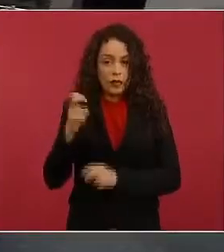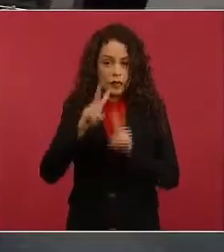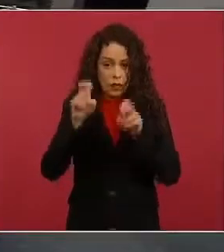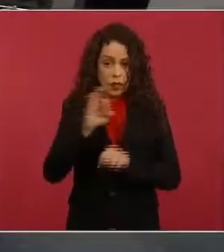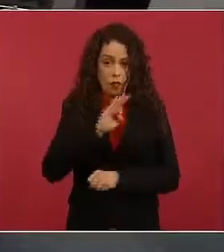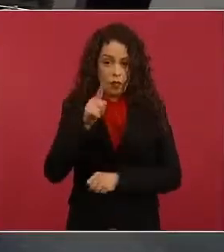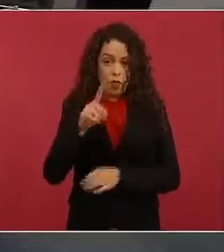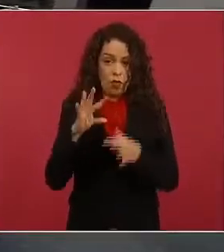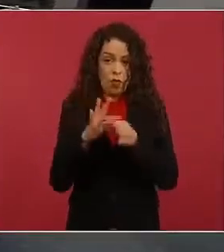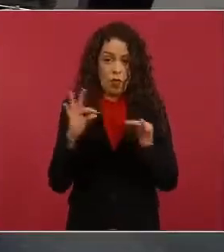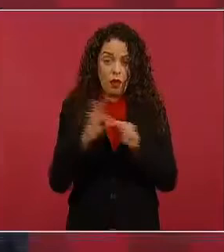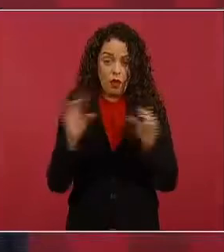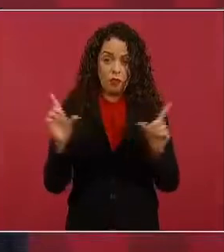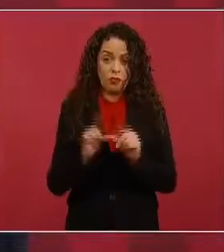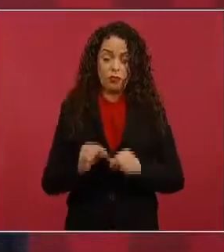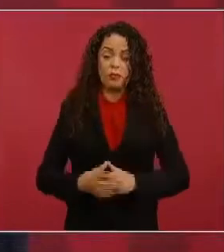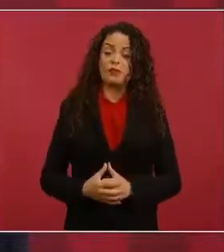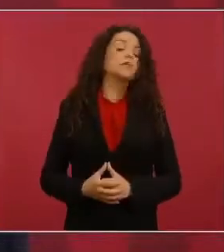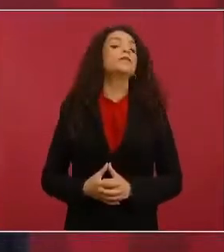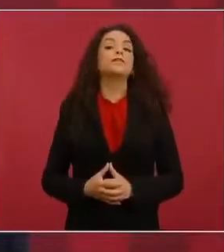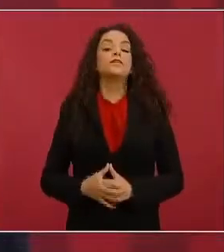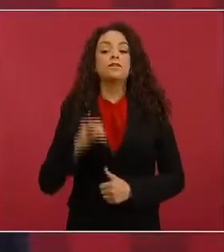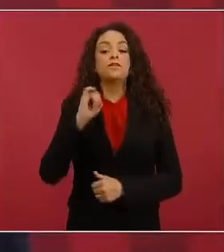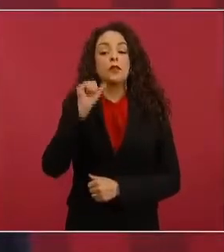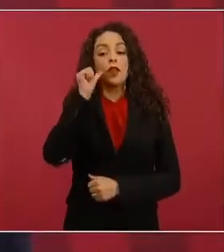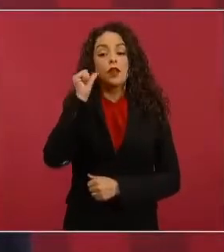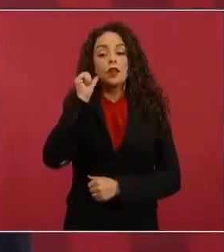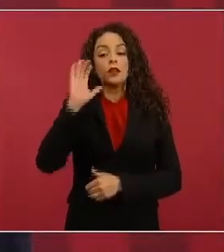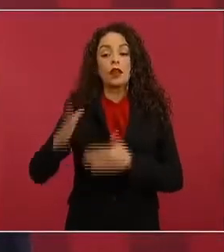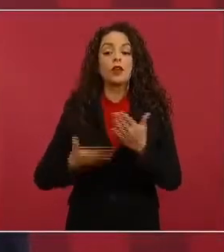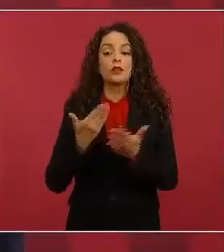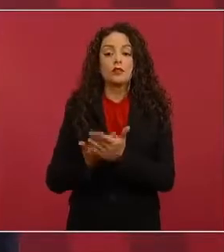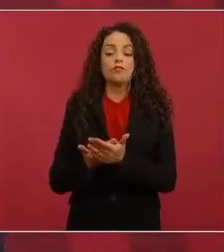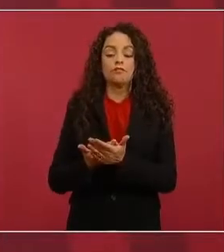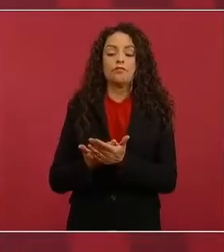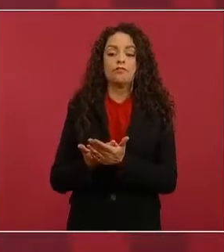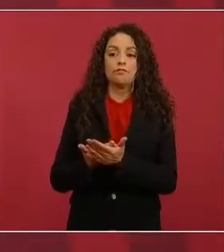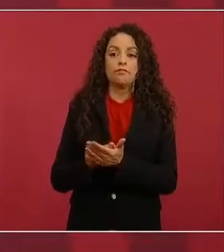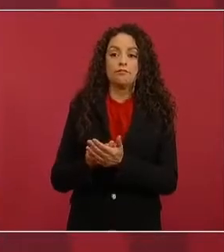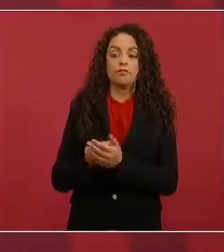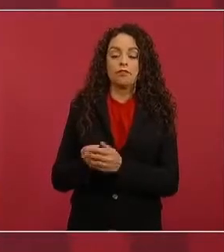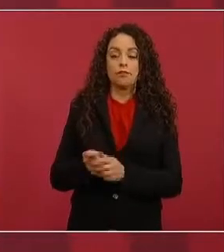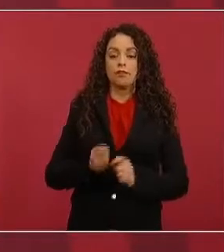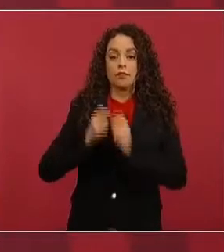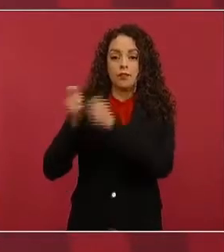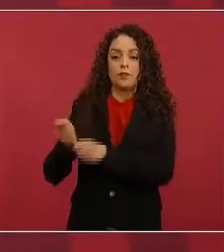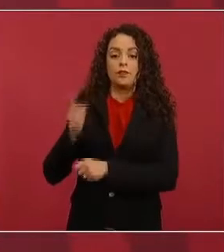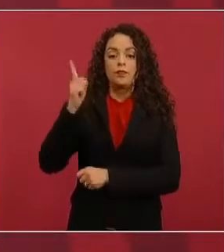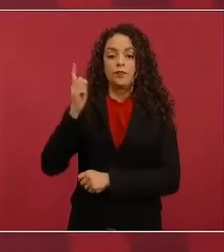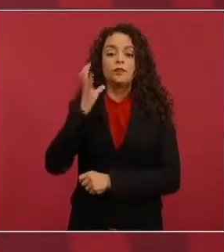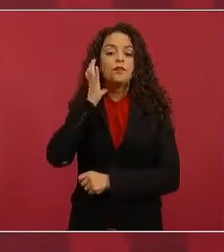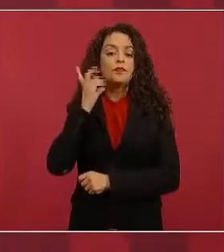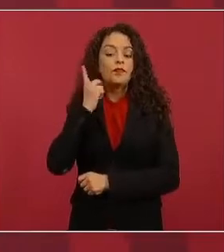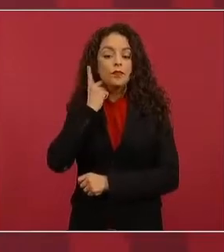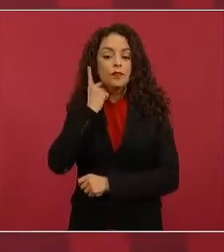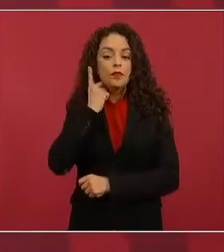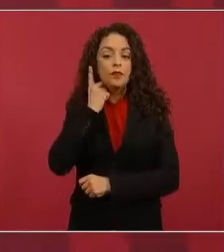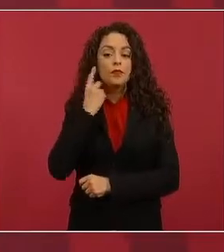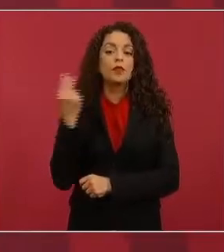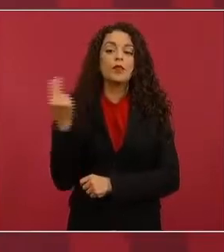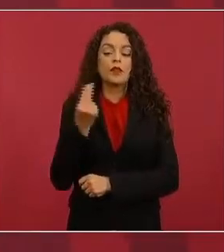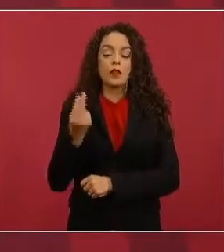envió espera? esa iniciativa al Congreso para crear estos centros